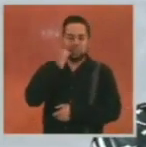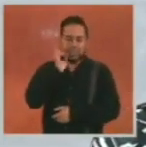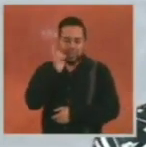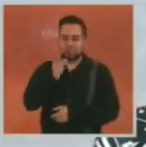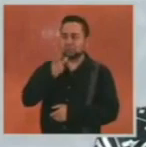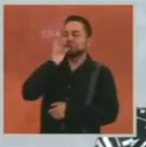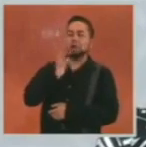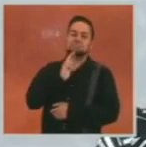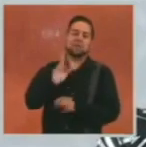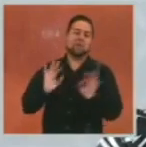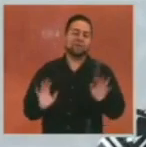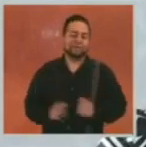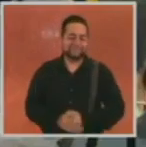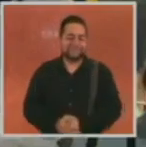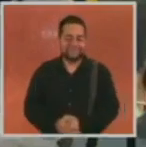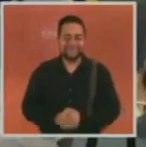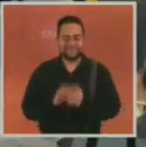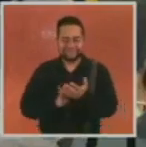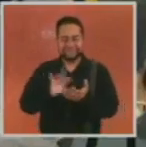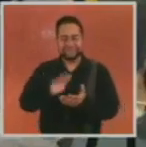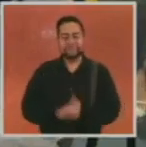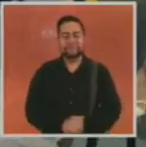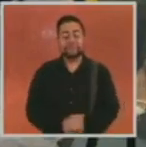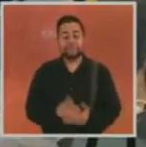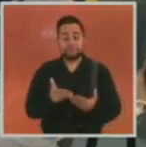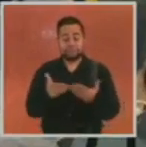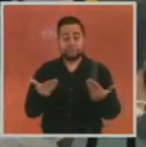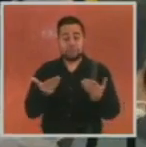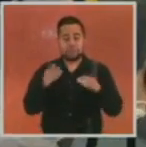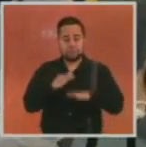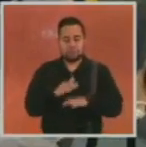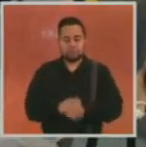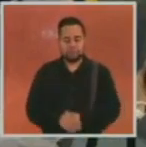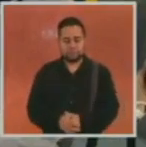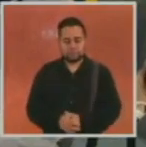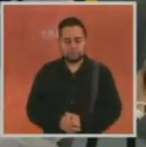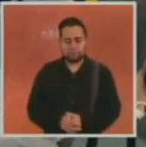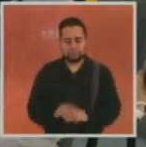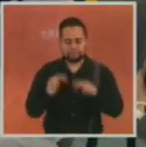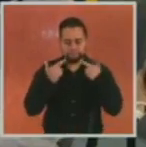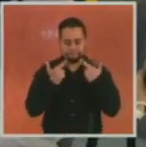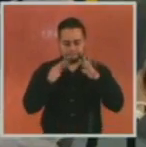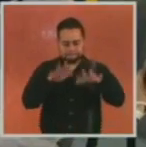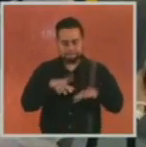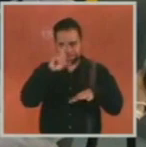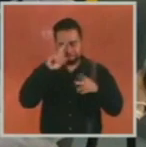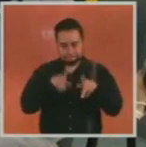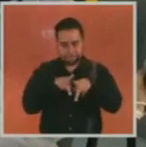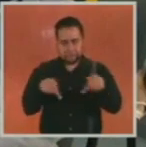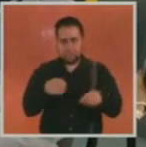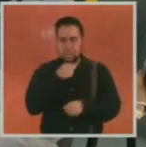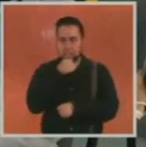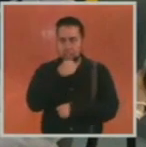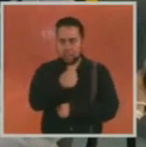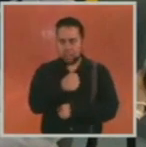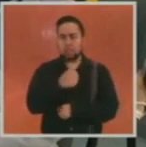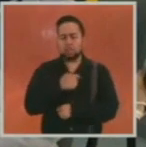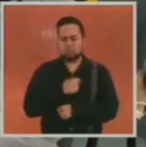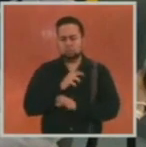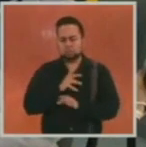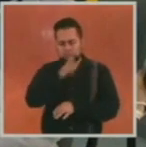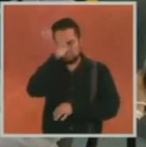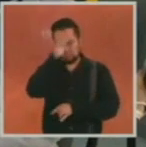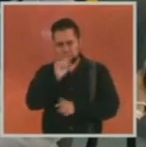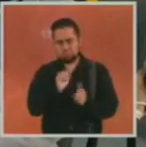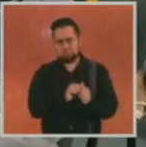mucho mejor Muchas gracias y con respecto a la reunión de periodistas Ya lo habíamos